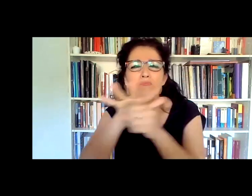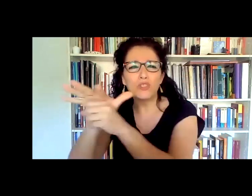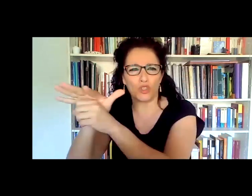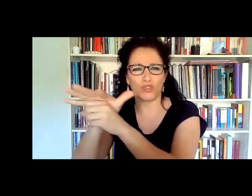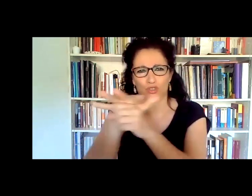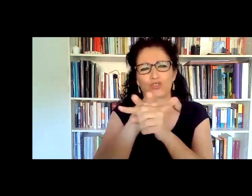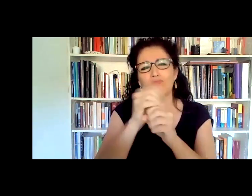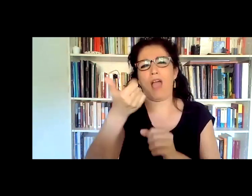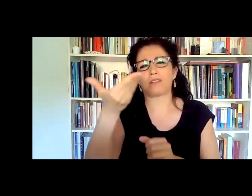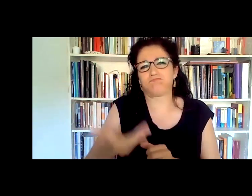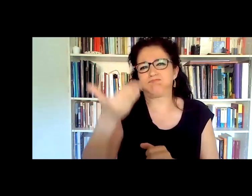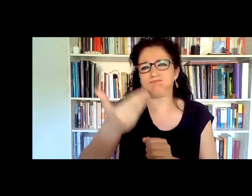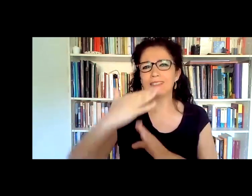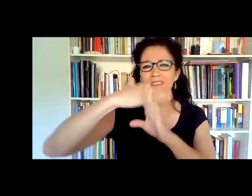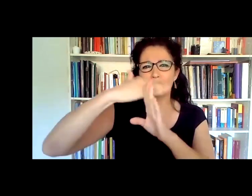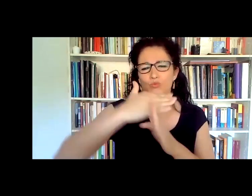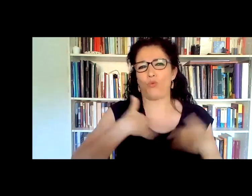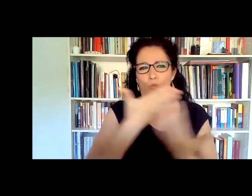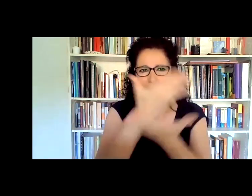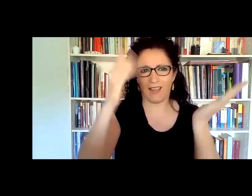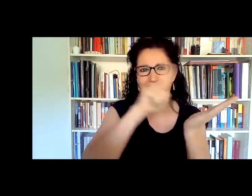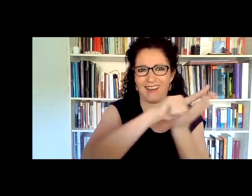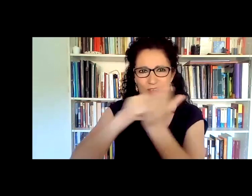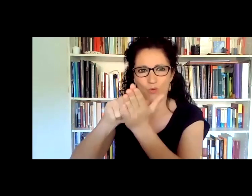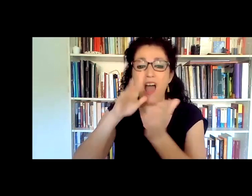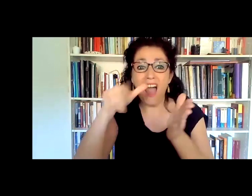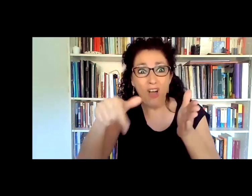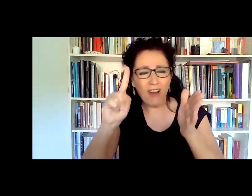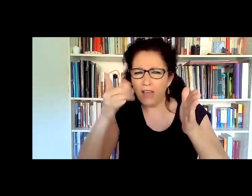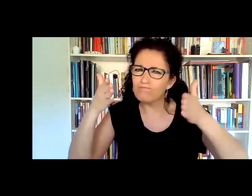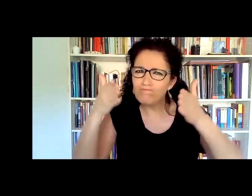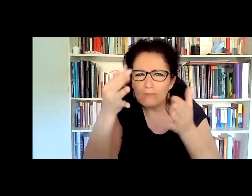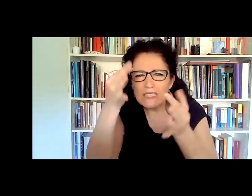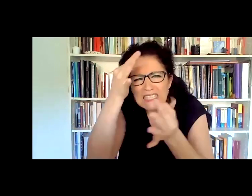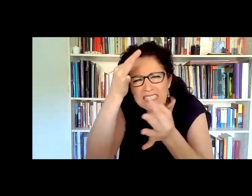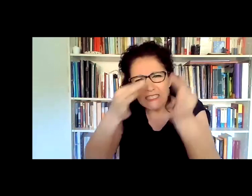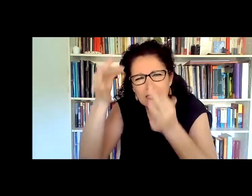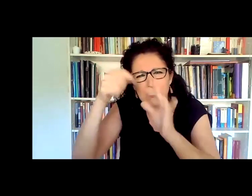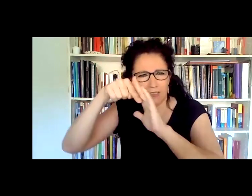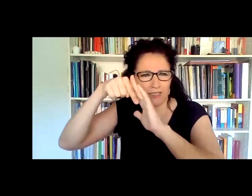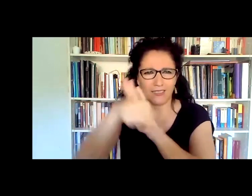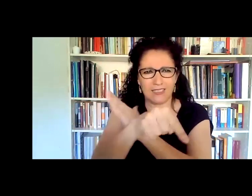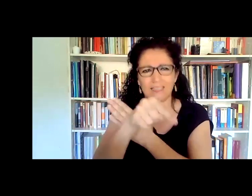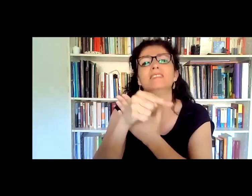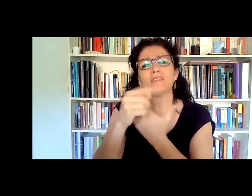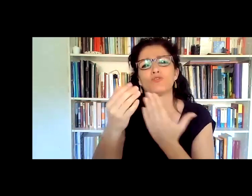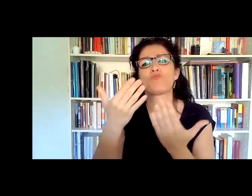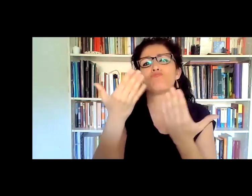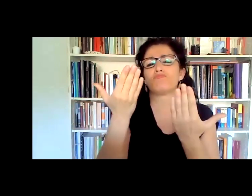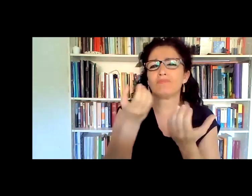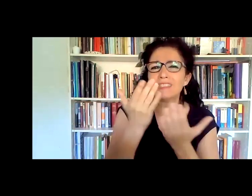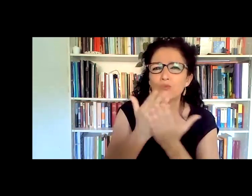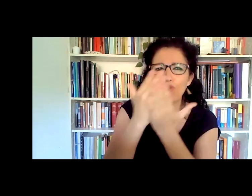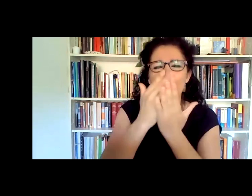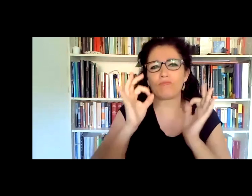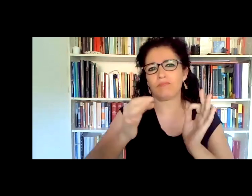sobre los ámbitos de uso de esta lengua dentro de la sociedad, fundamentalmente en los más importantes. En este nos